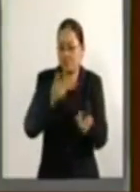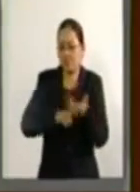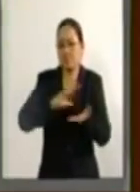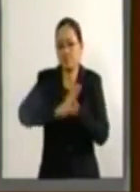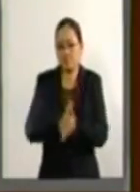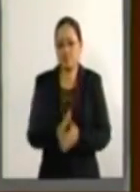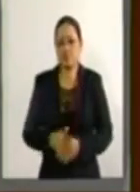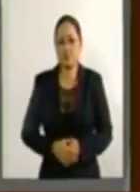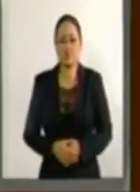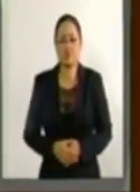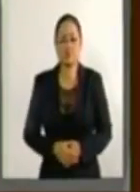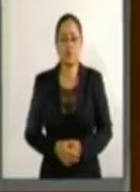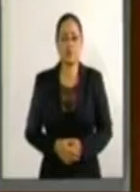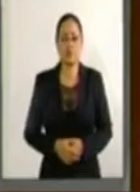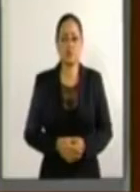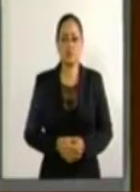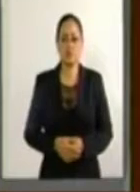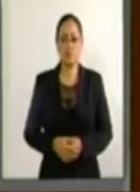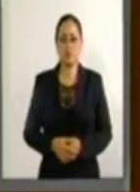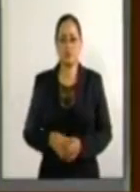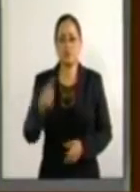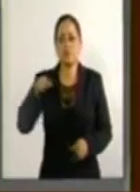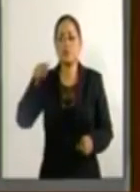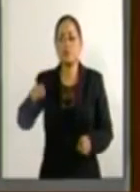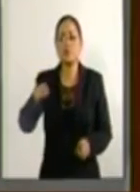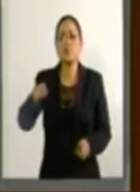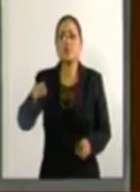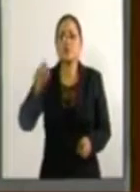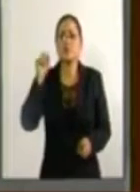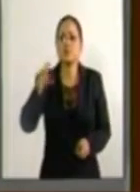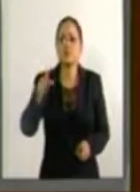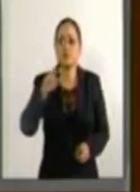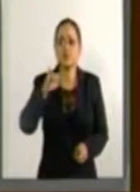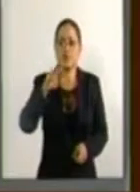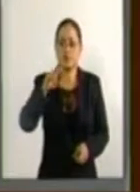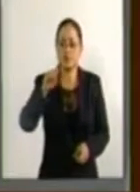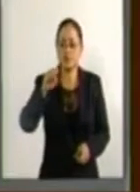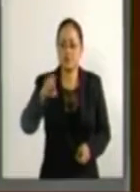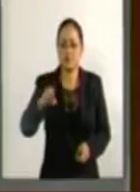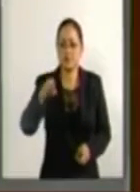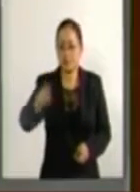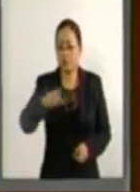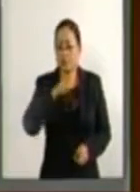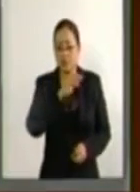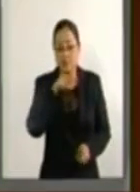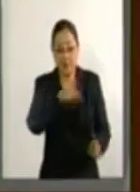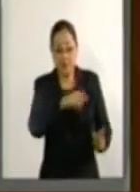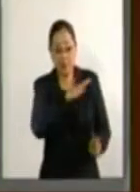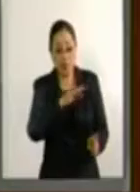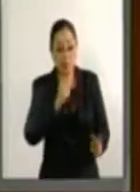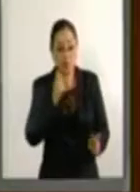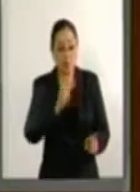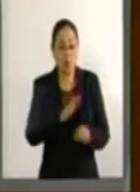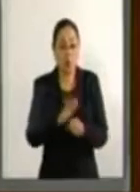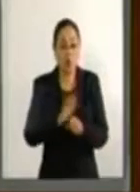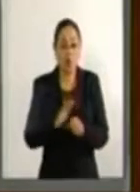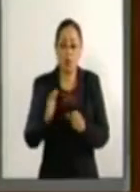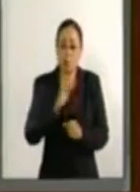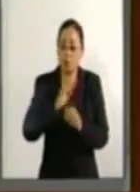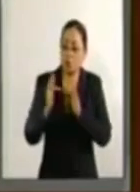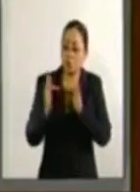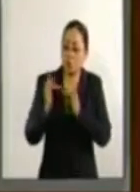discriminación. Para que en el caso de Ilse se aprovechará el excelente nivel de